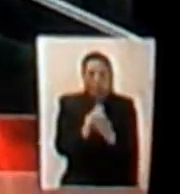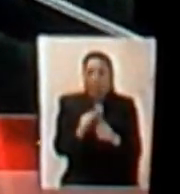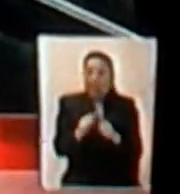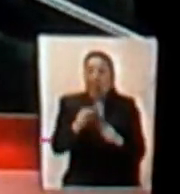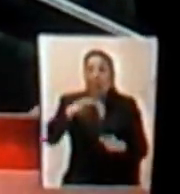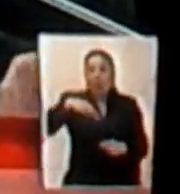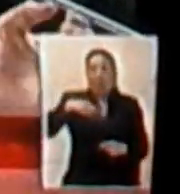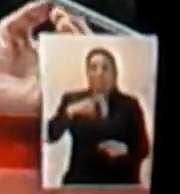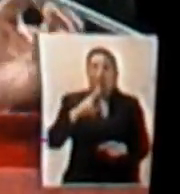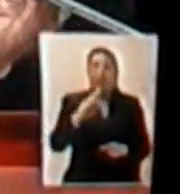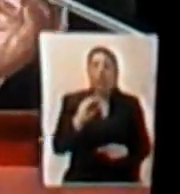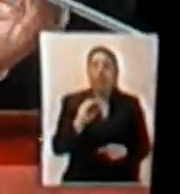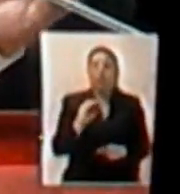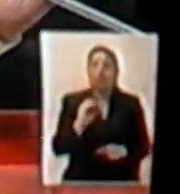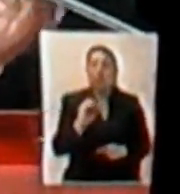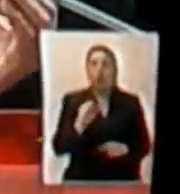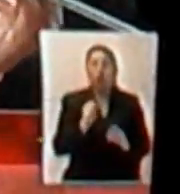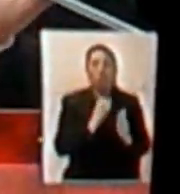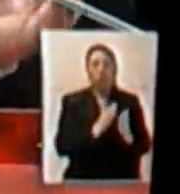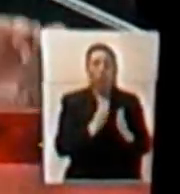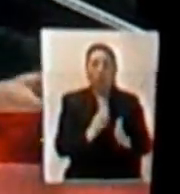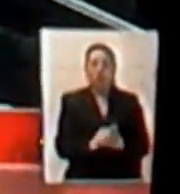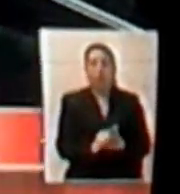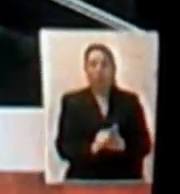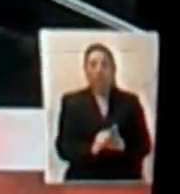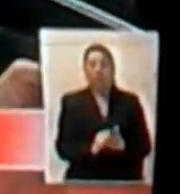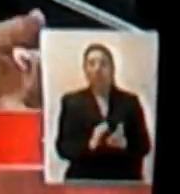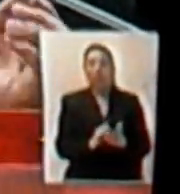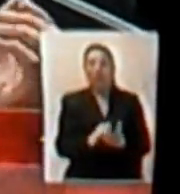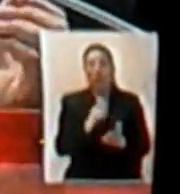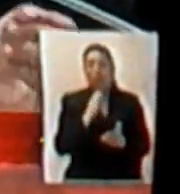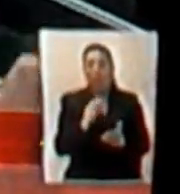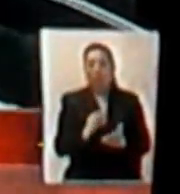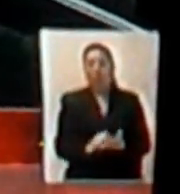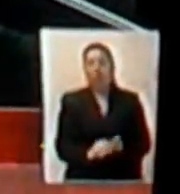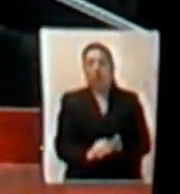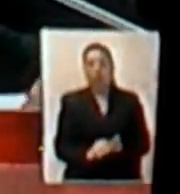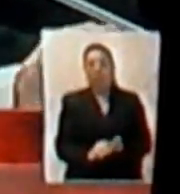ministro de la Producción, una carta para que haya un ordenamiento en lo que es la marisquería, en el